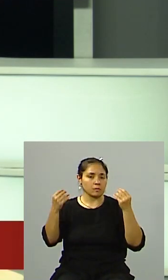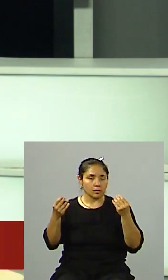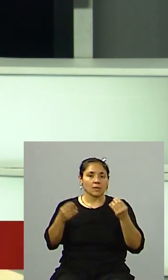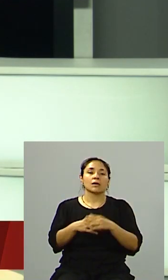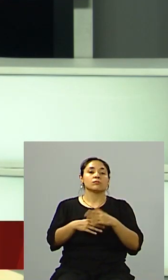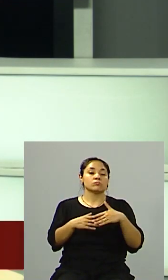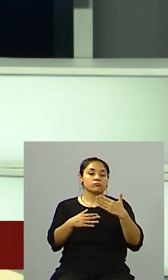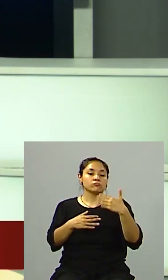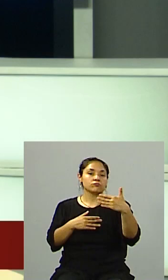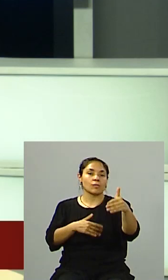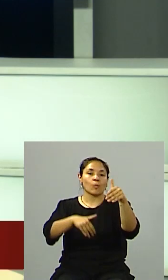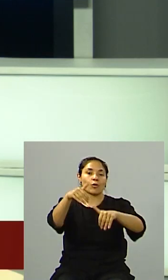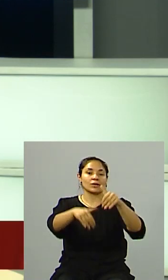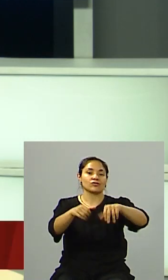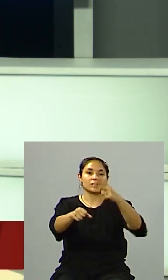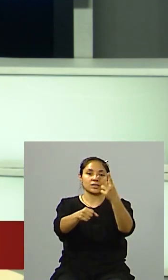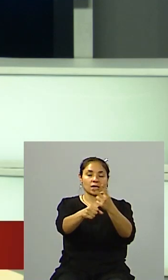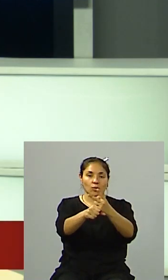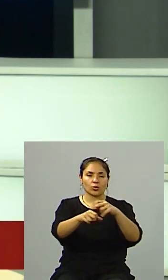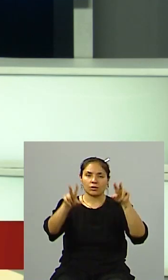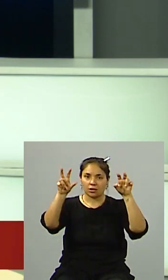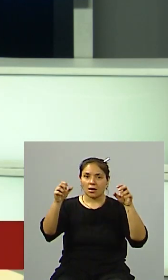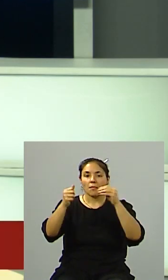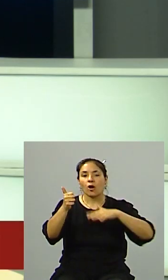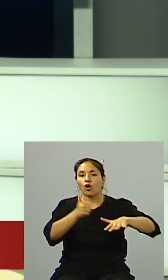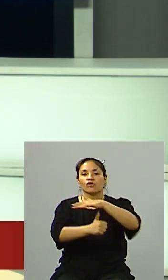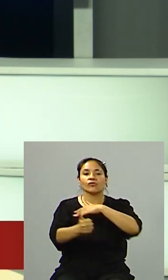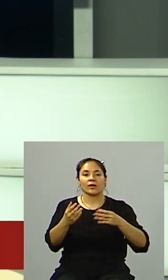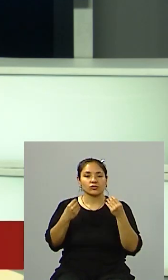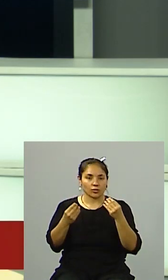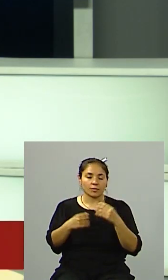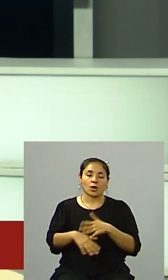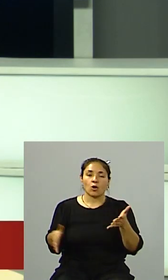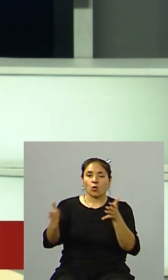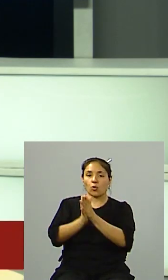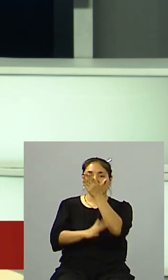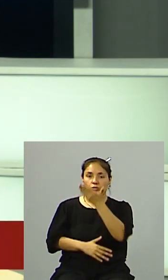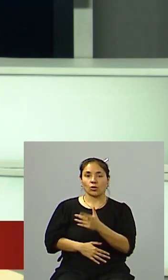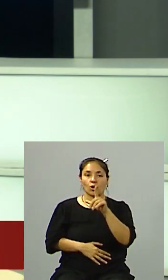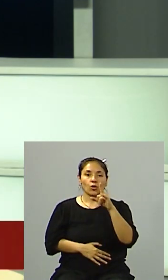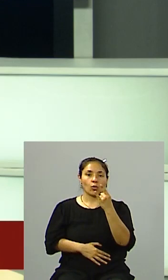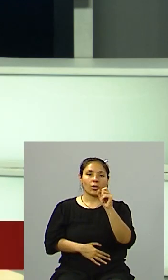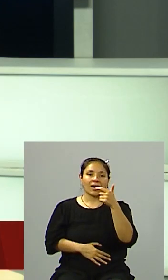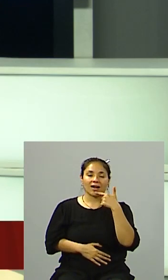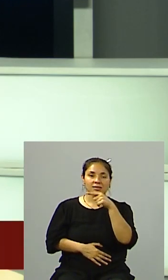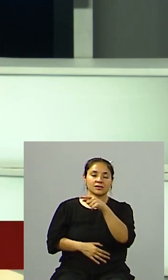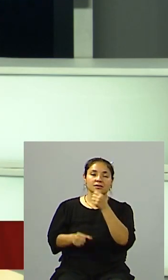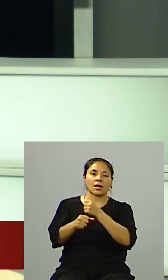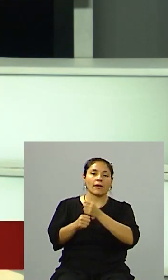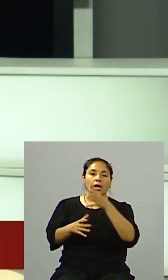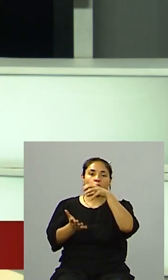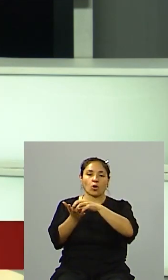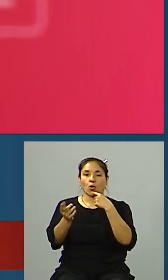en el balotaje. Y vamos a hablar con Lucas Romero, politólogo de la consultora Sinopsis, a quien tenemos ahí en comunicación.